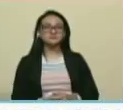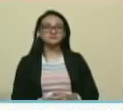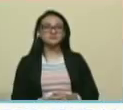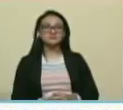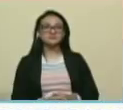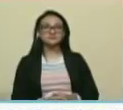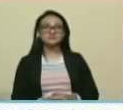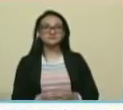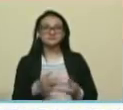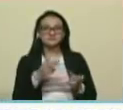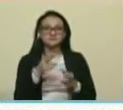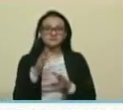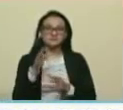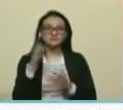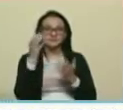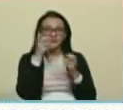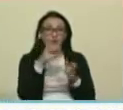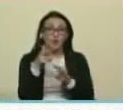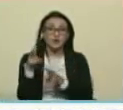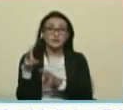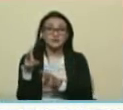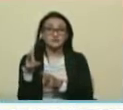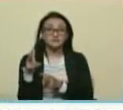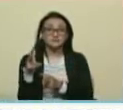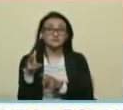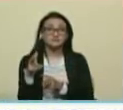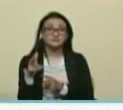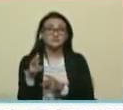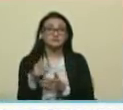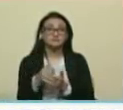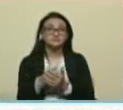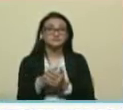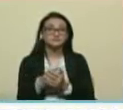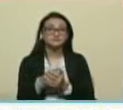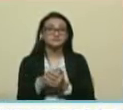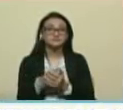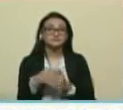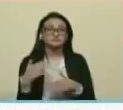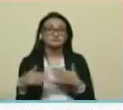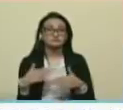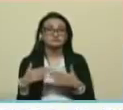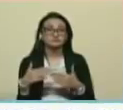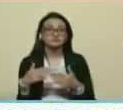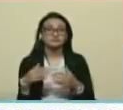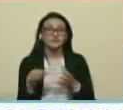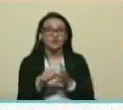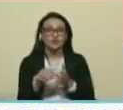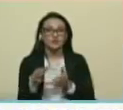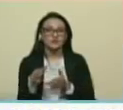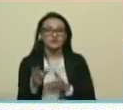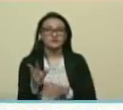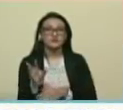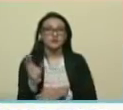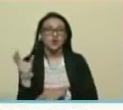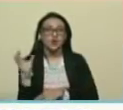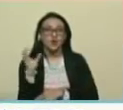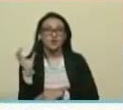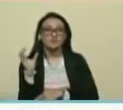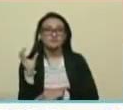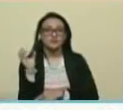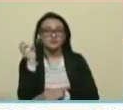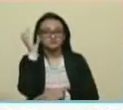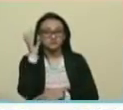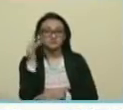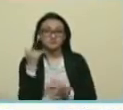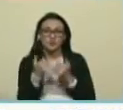Actos terroristas que provienen, o que por lo menos fueron desarrollados en el seno de la República de Colombia. El último